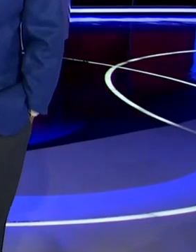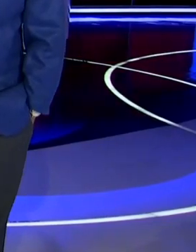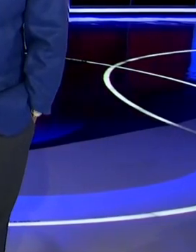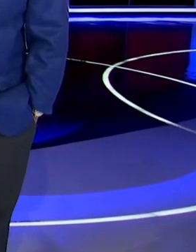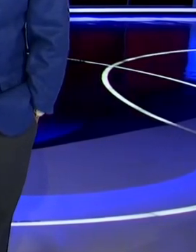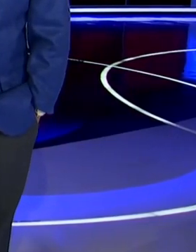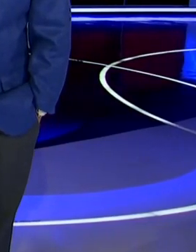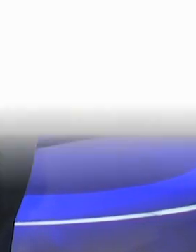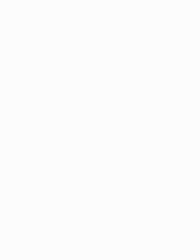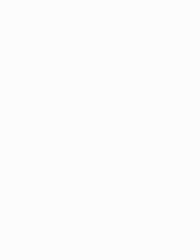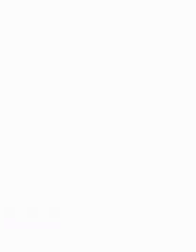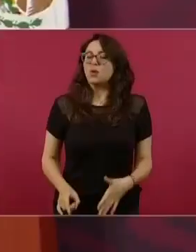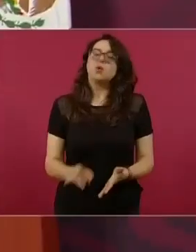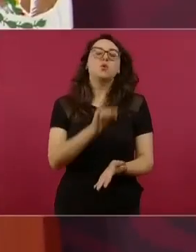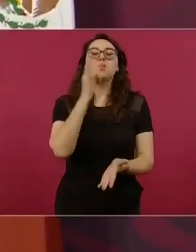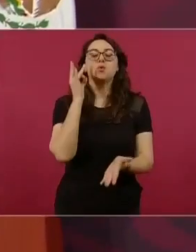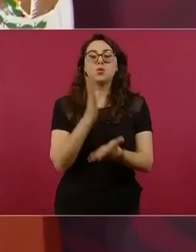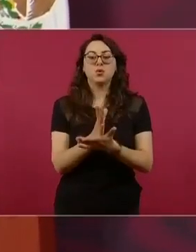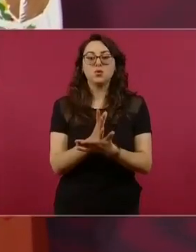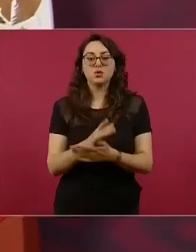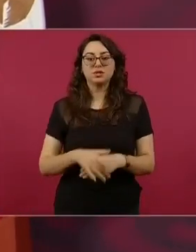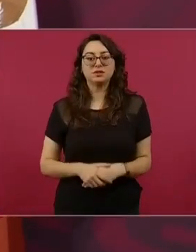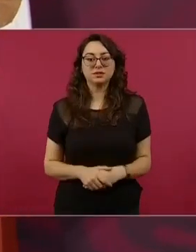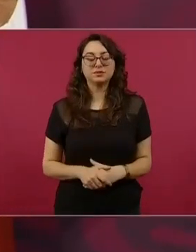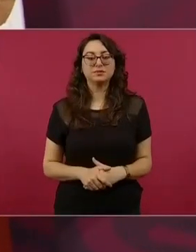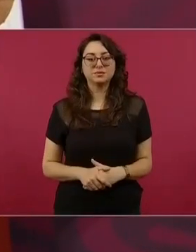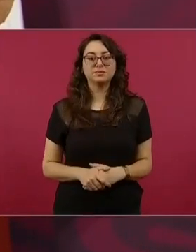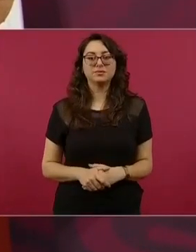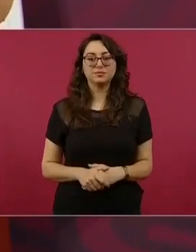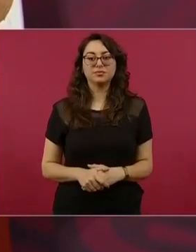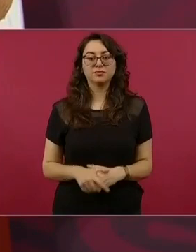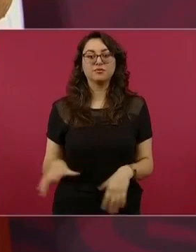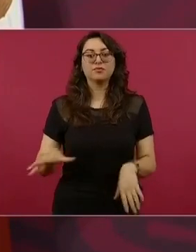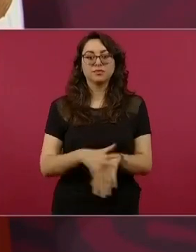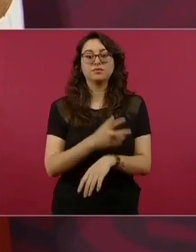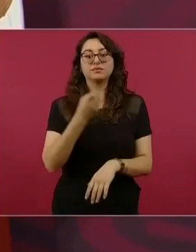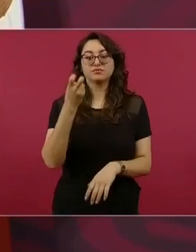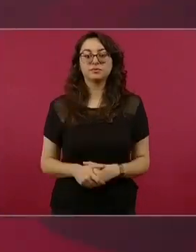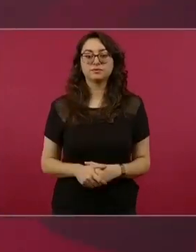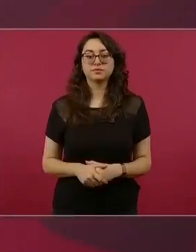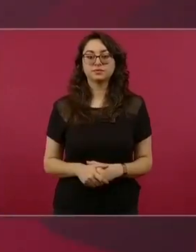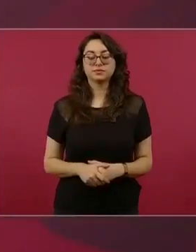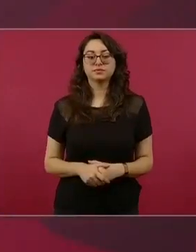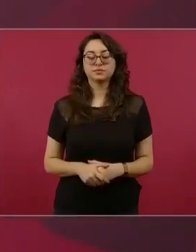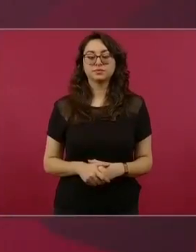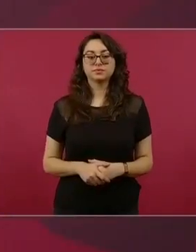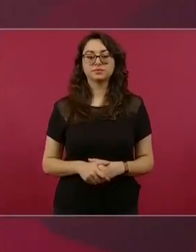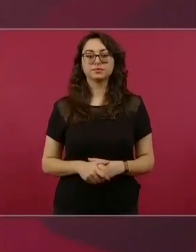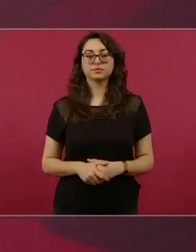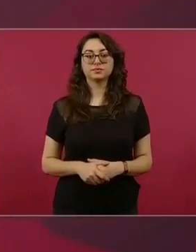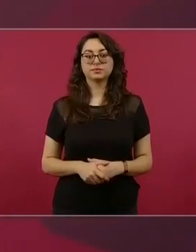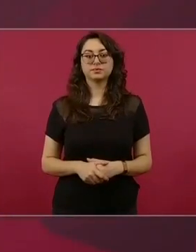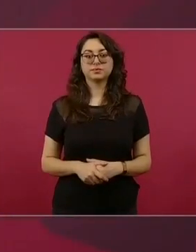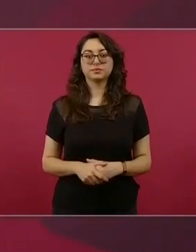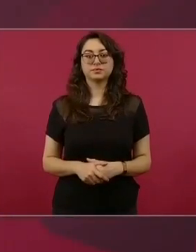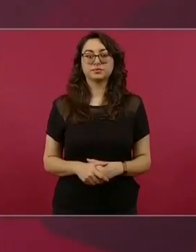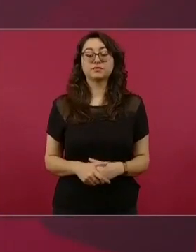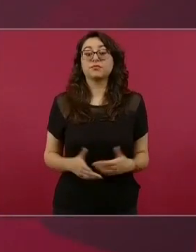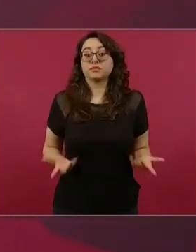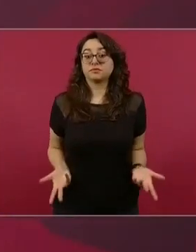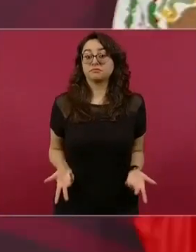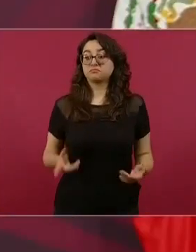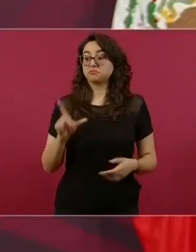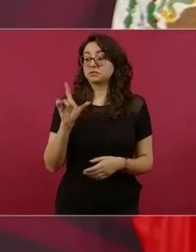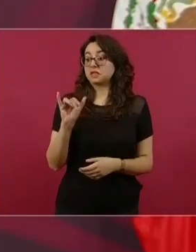tema. No deben de dejar afuera a Lili Tellez, está muy bien posicionada en